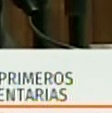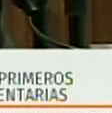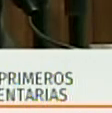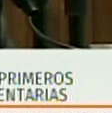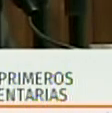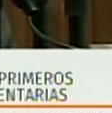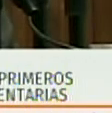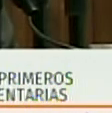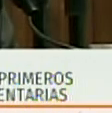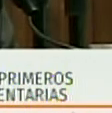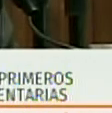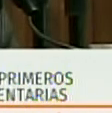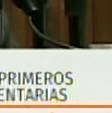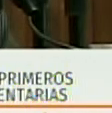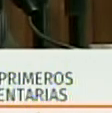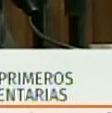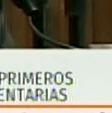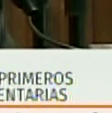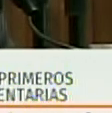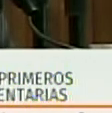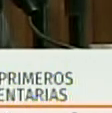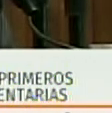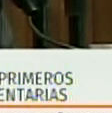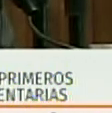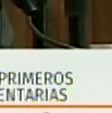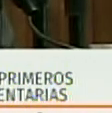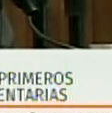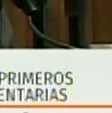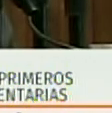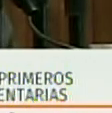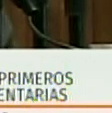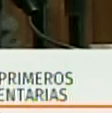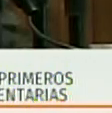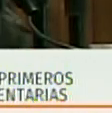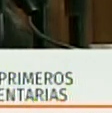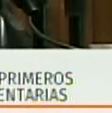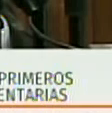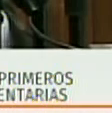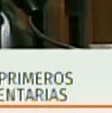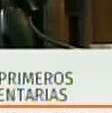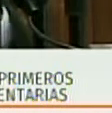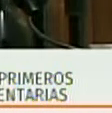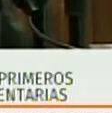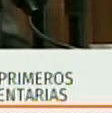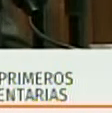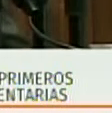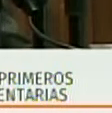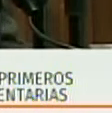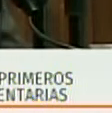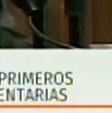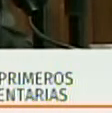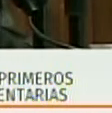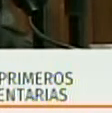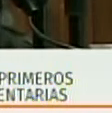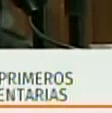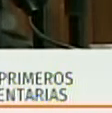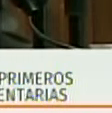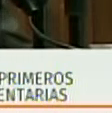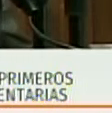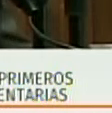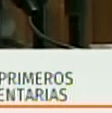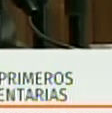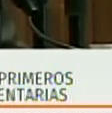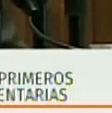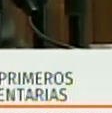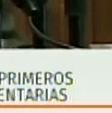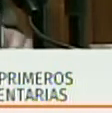ejercicio de nuestras funciones para que el pueblo de Venezuela sepa y entienda que de ahora en adelante vamos a actuar de cara al país y no de cara a las